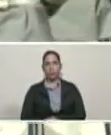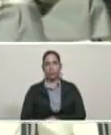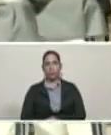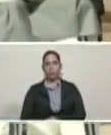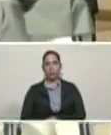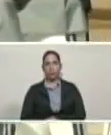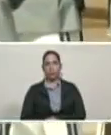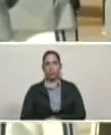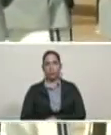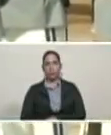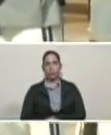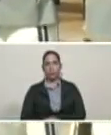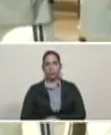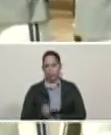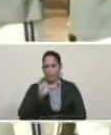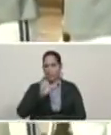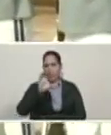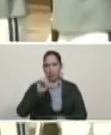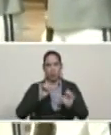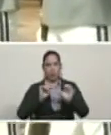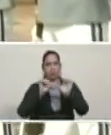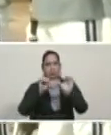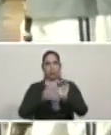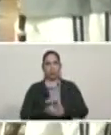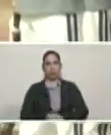¡Chávez vive! La patria sigue.